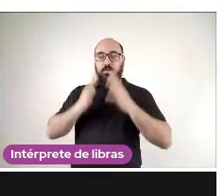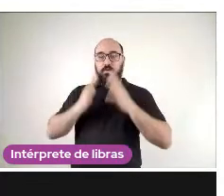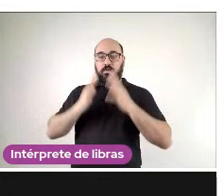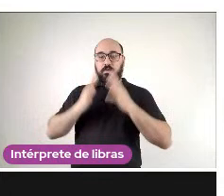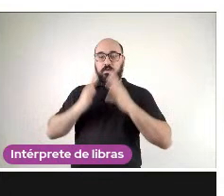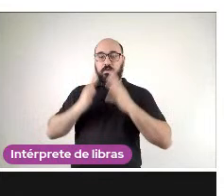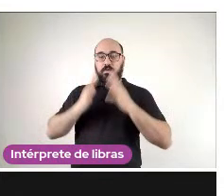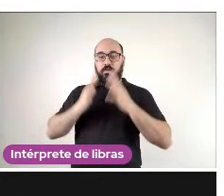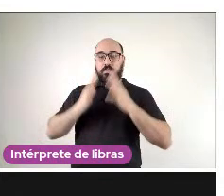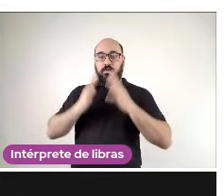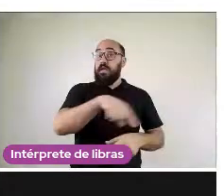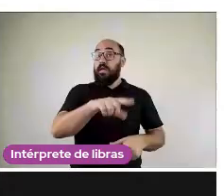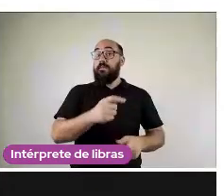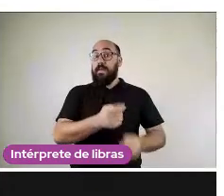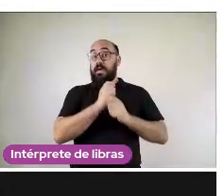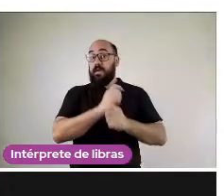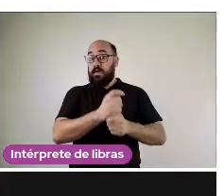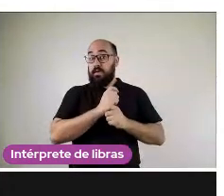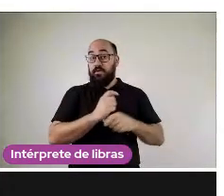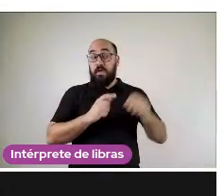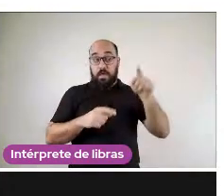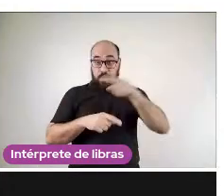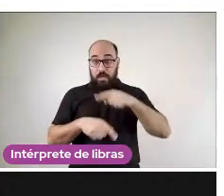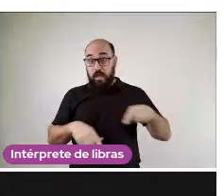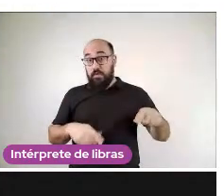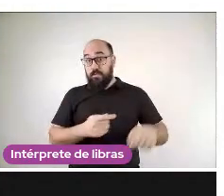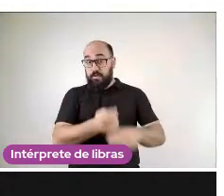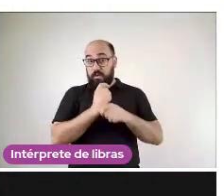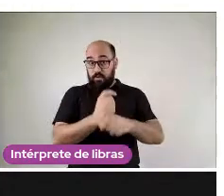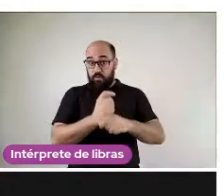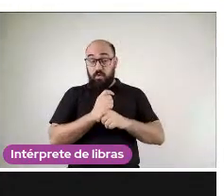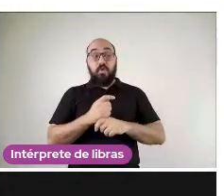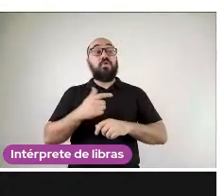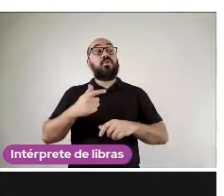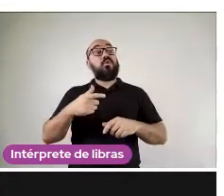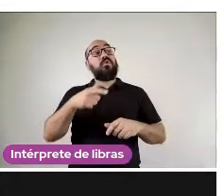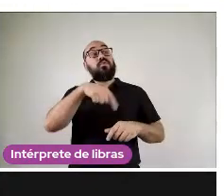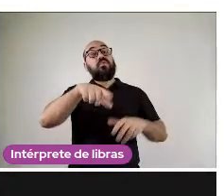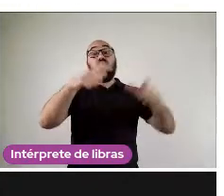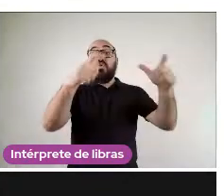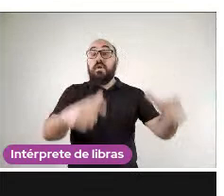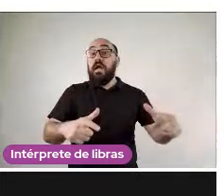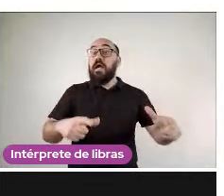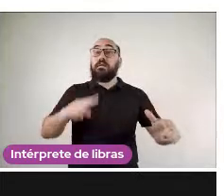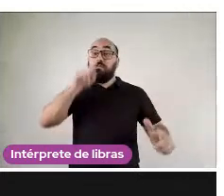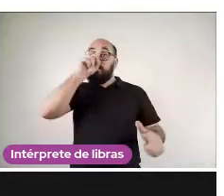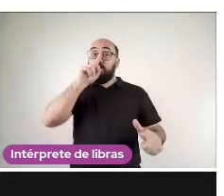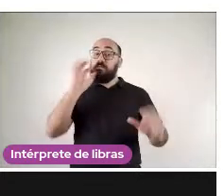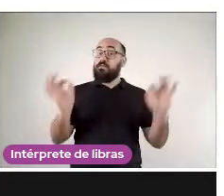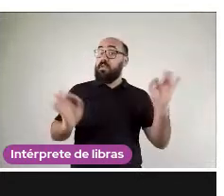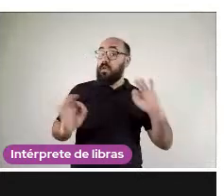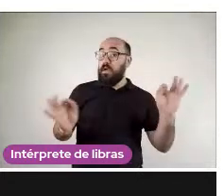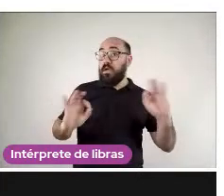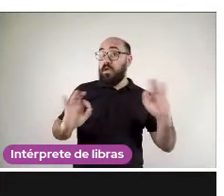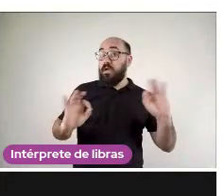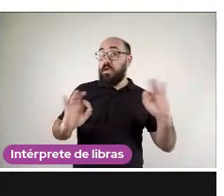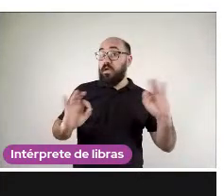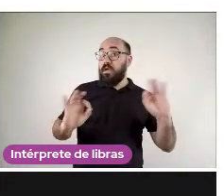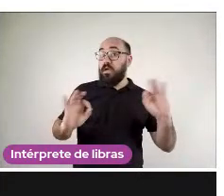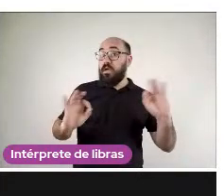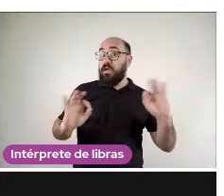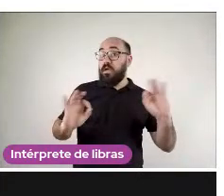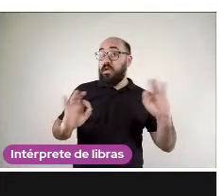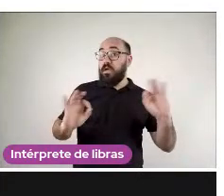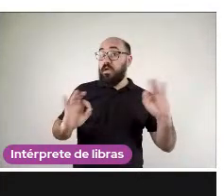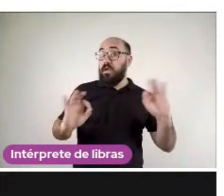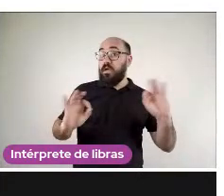de primera captura. Entonces, para eso teníamos una caja, bueno, tenemos, se está desarrollando el proyecto, una